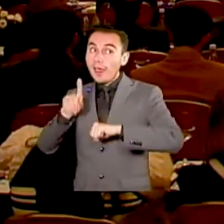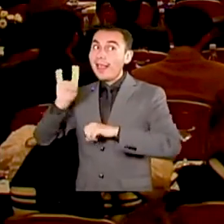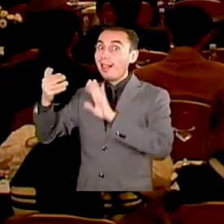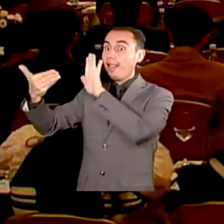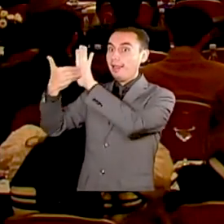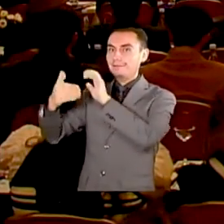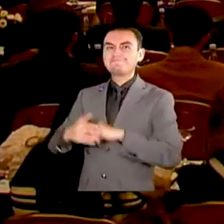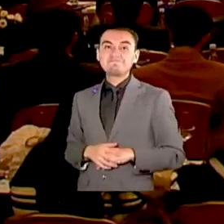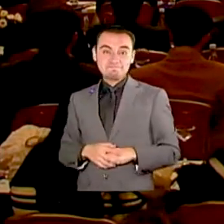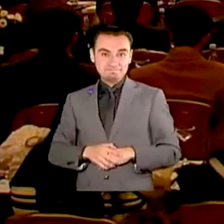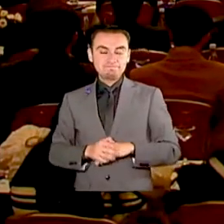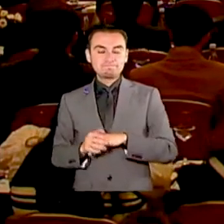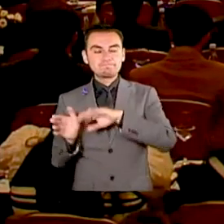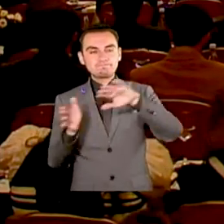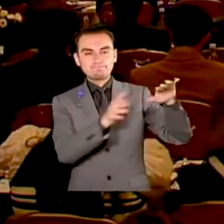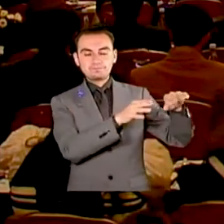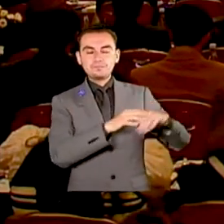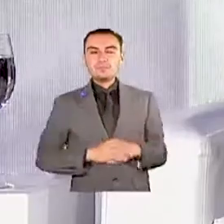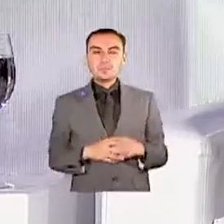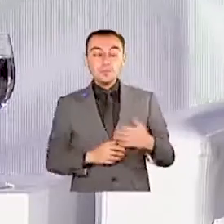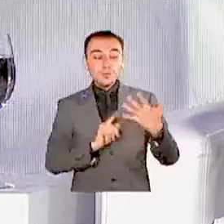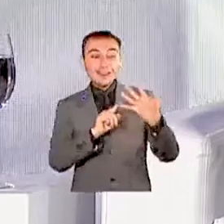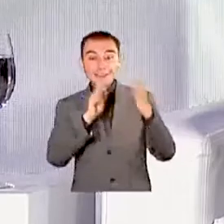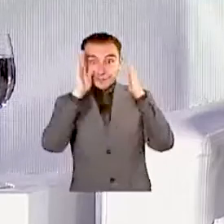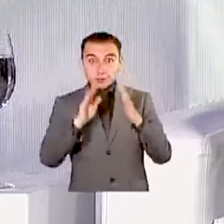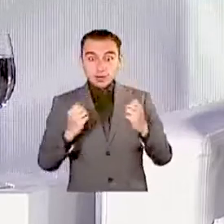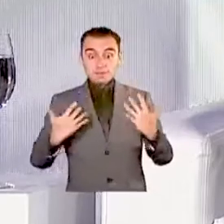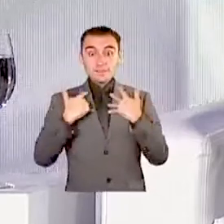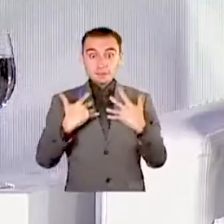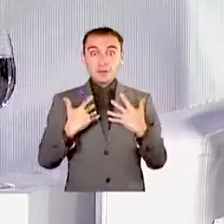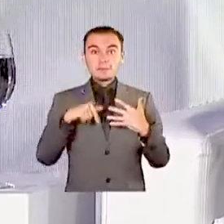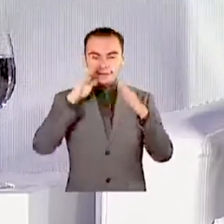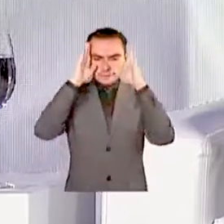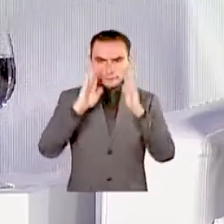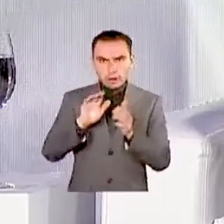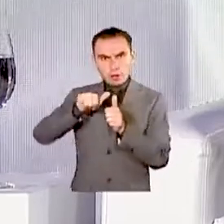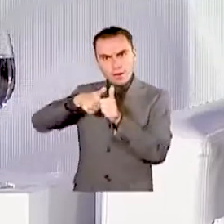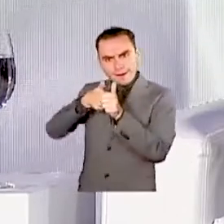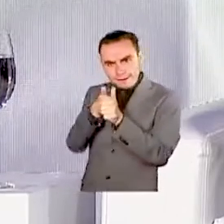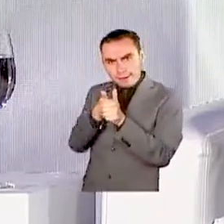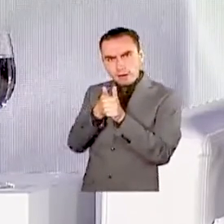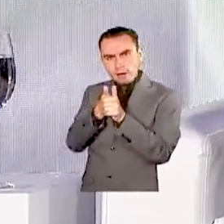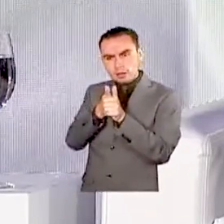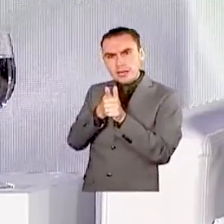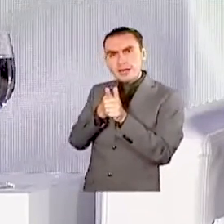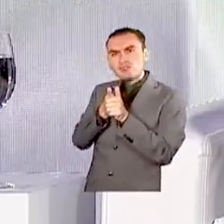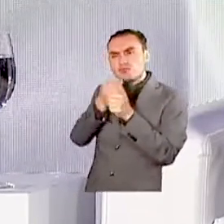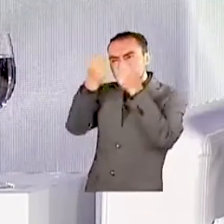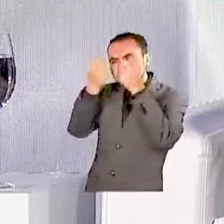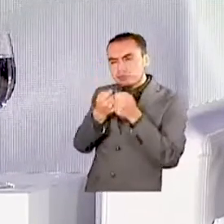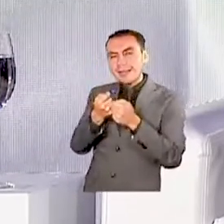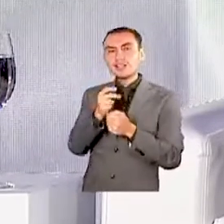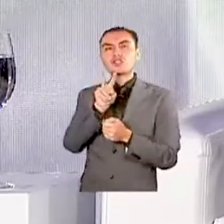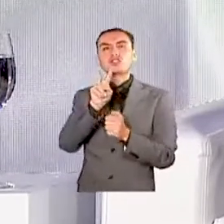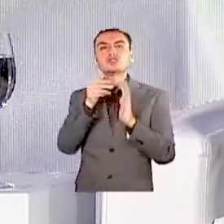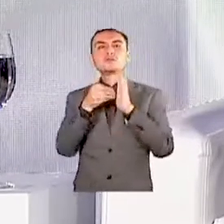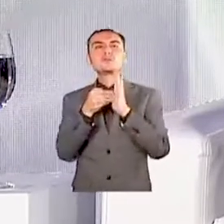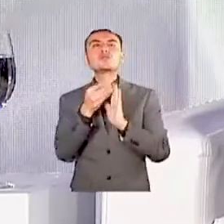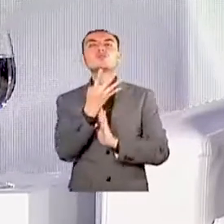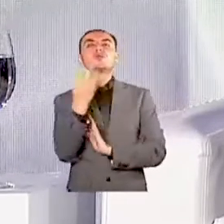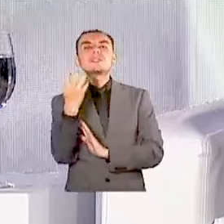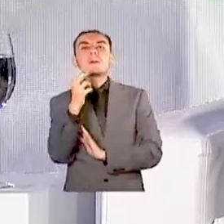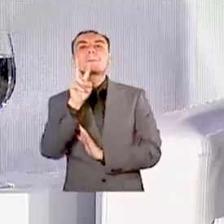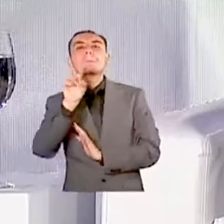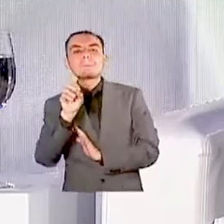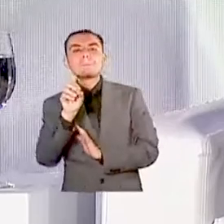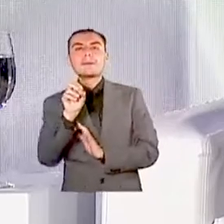las Procuradurías Regionales, se prestó atención, orientación y acompañamiento a 2.420 mujeres